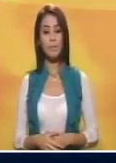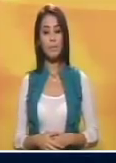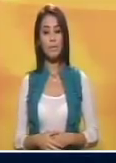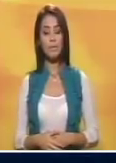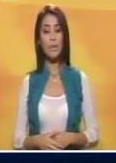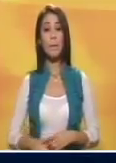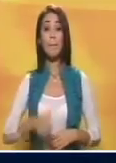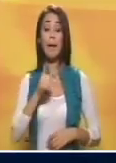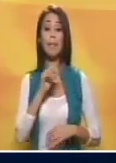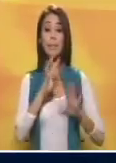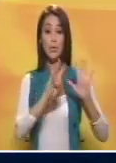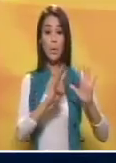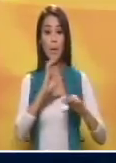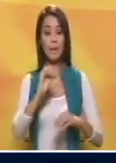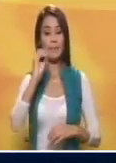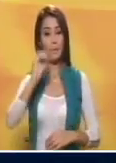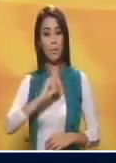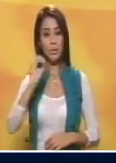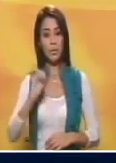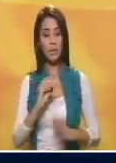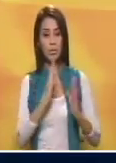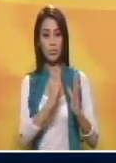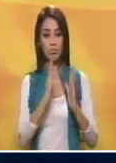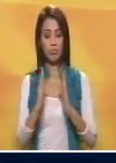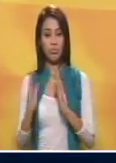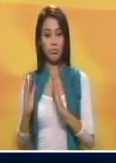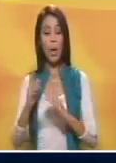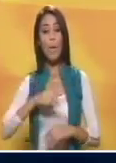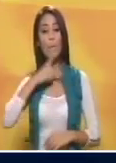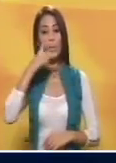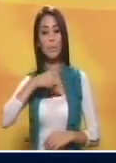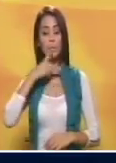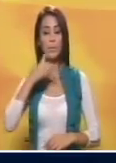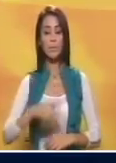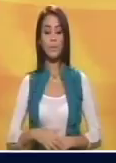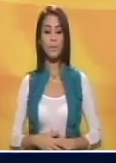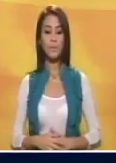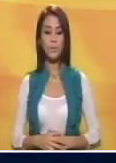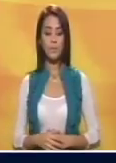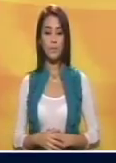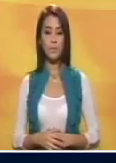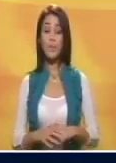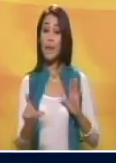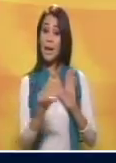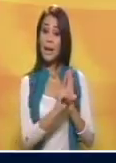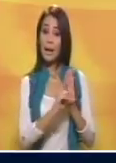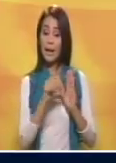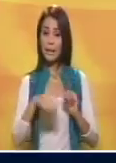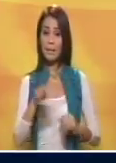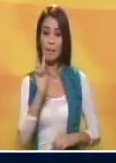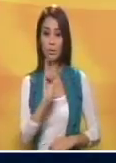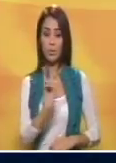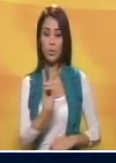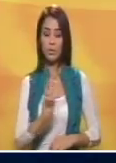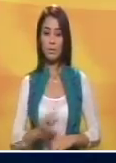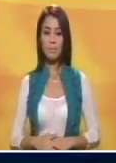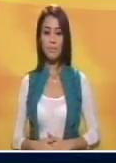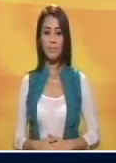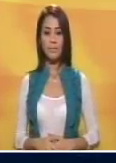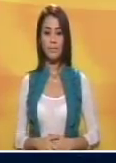más del 90% de las organizaciones con fines políticos legales en Venezuela